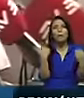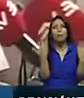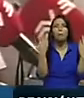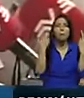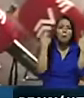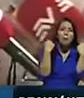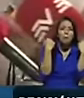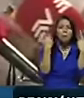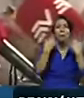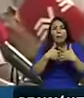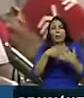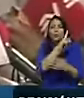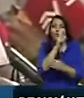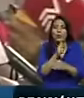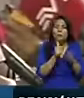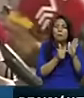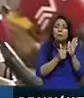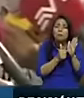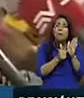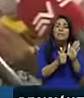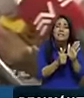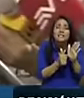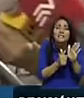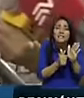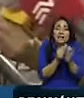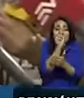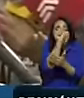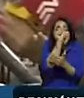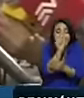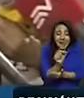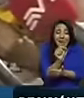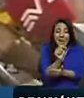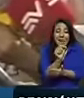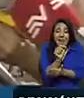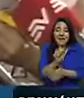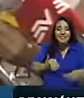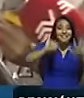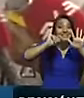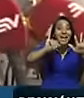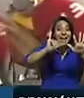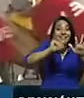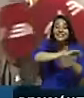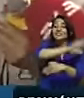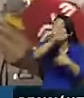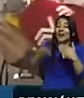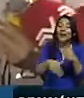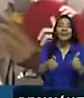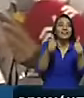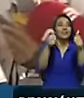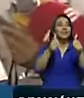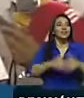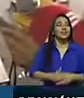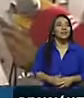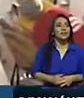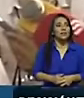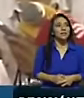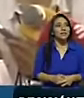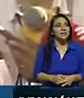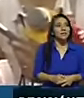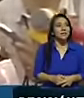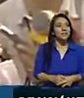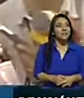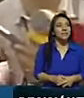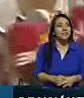con una pequeña rayita con una pequeña rayita en la seis en totito la seis pristo